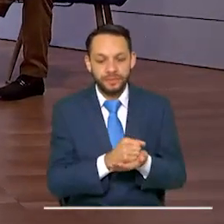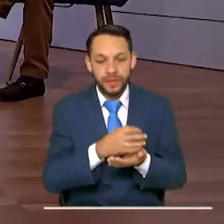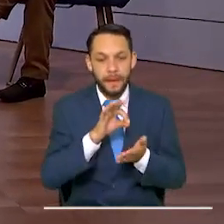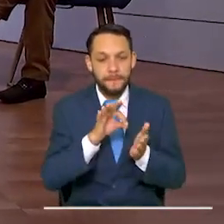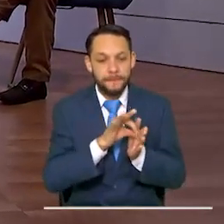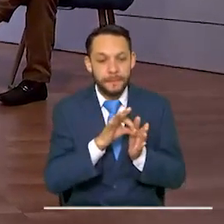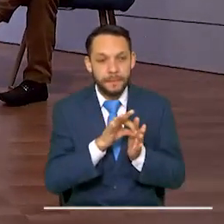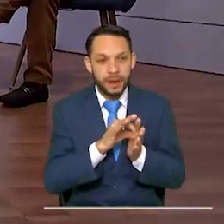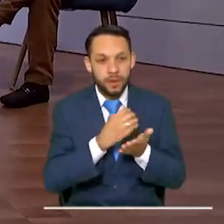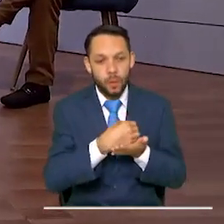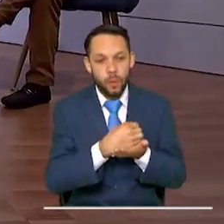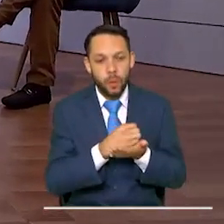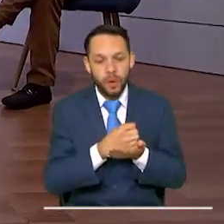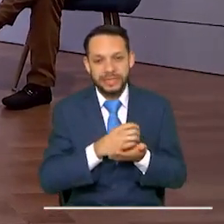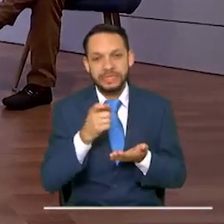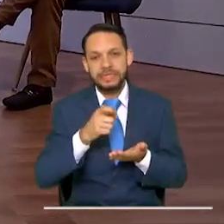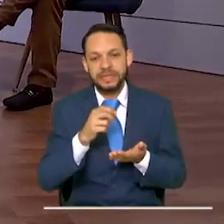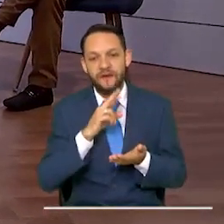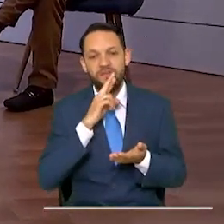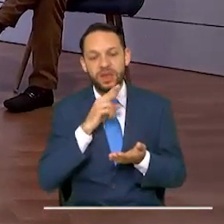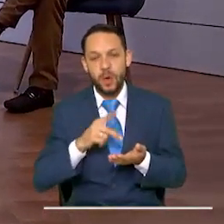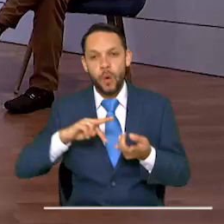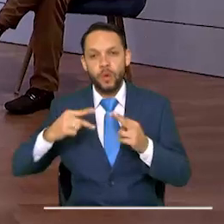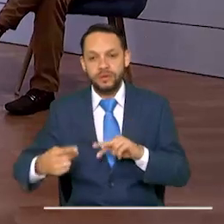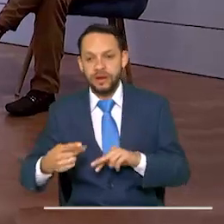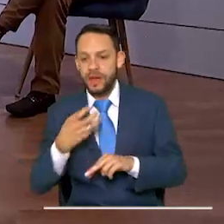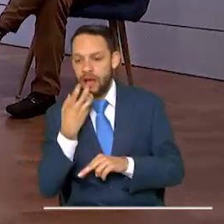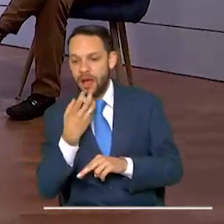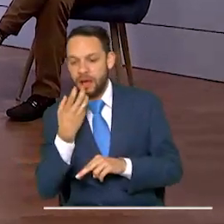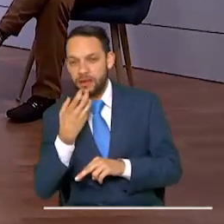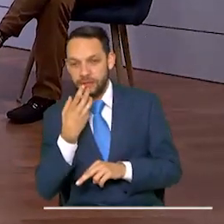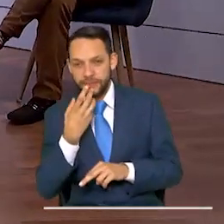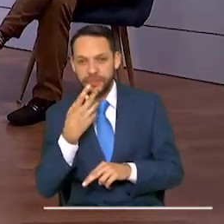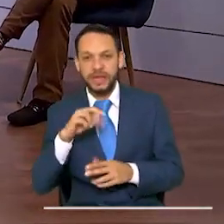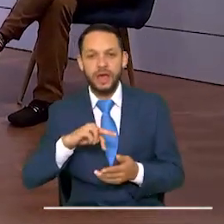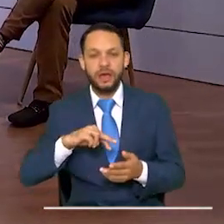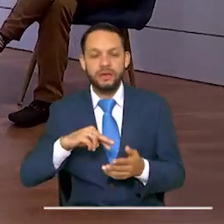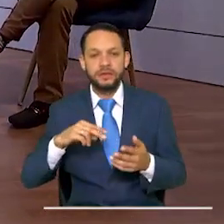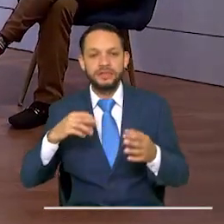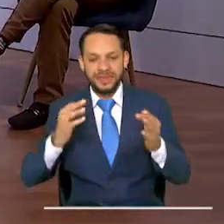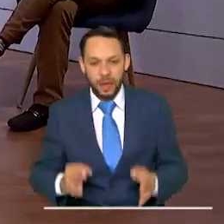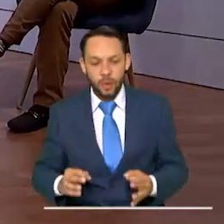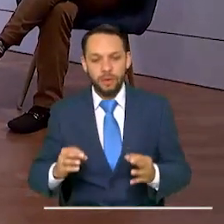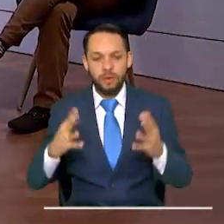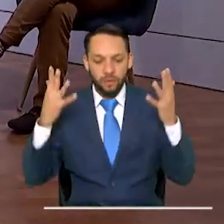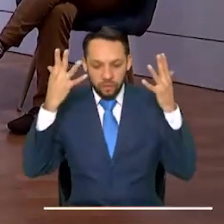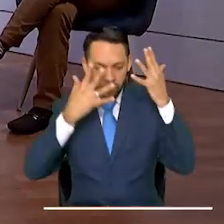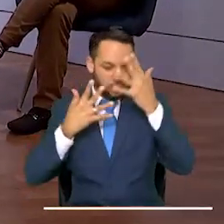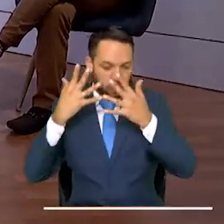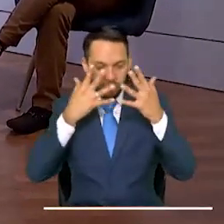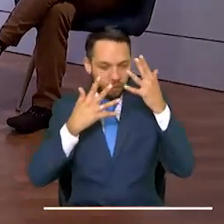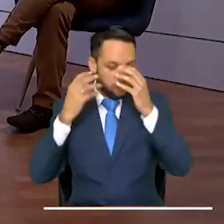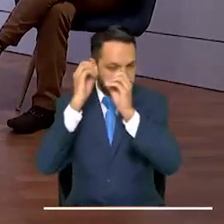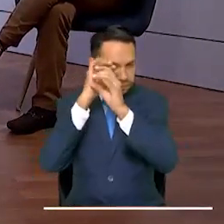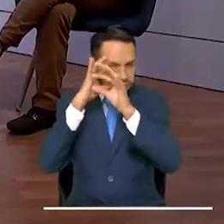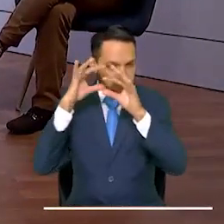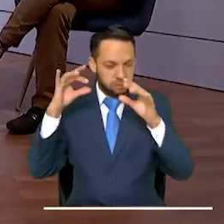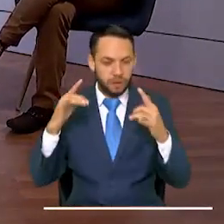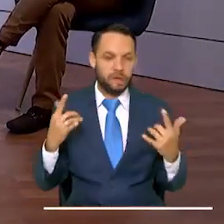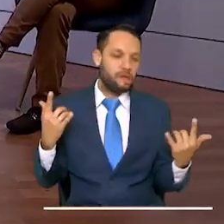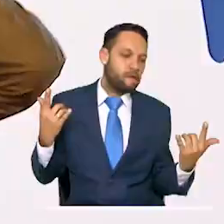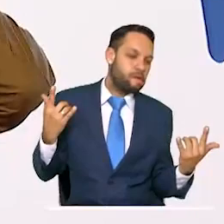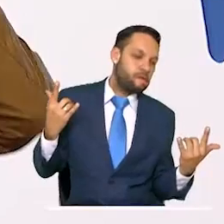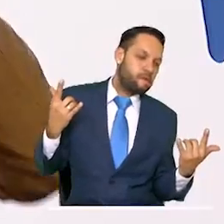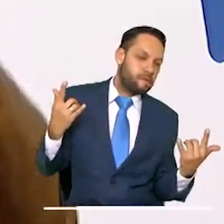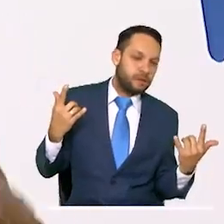CBD, era el... Tetrahidrocannabinol. Ya era el THC. Entonces mi cerebro, rey, yo